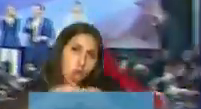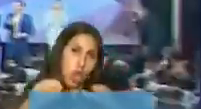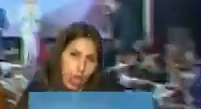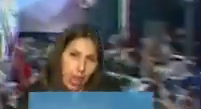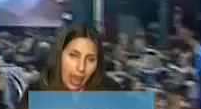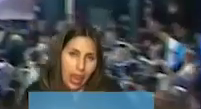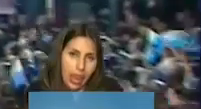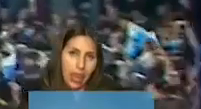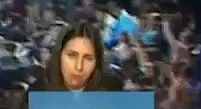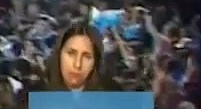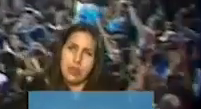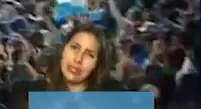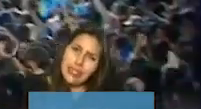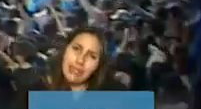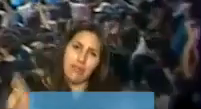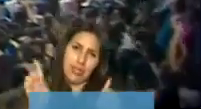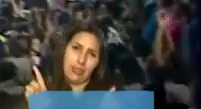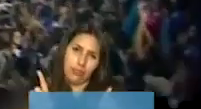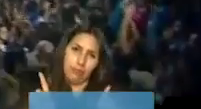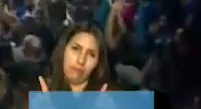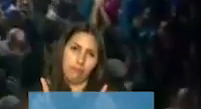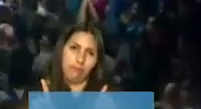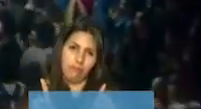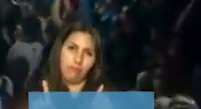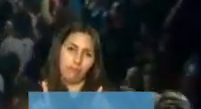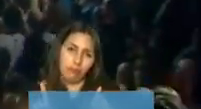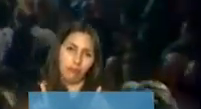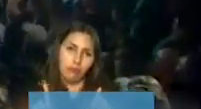es sustancialmente distinto.